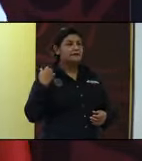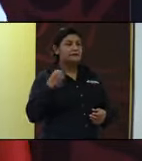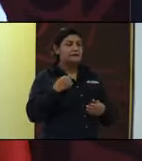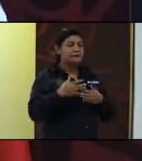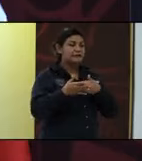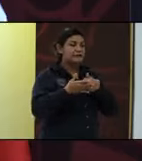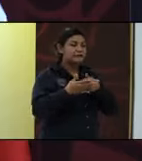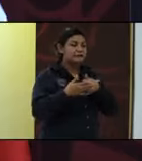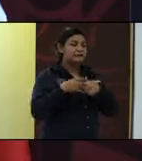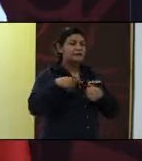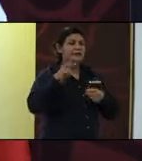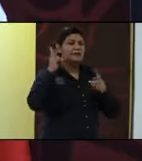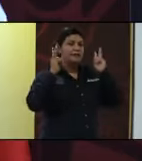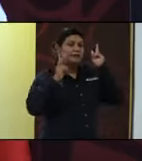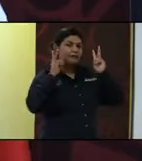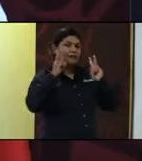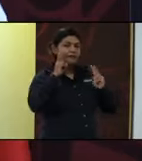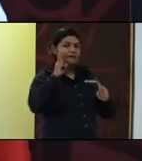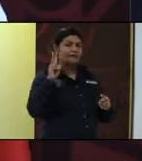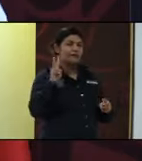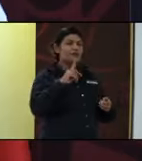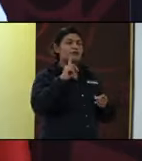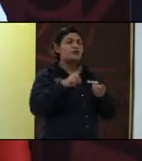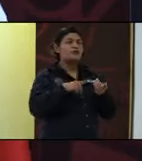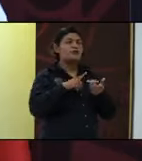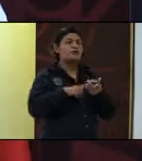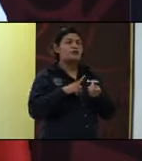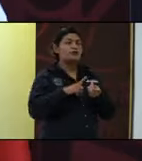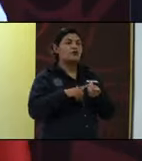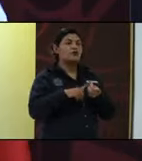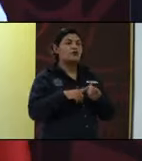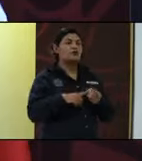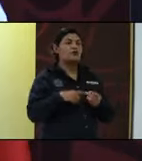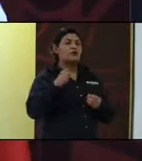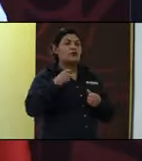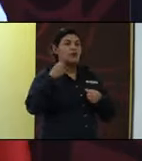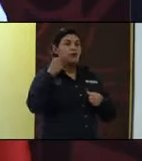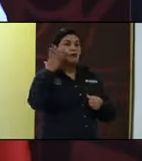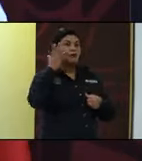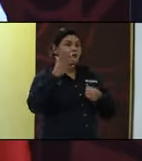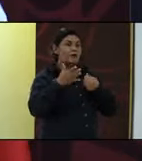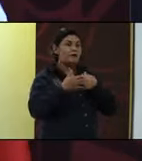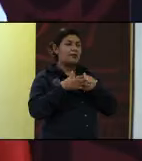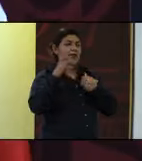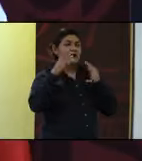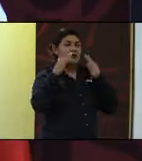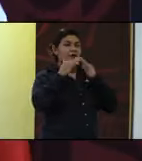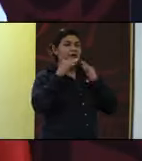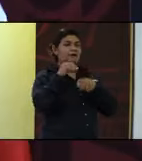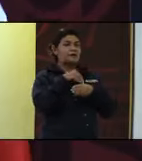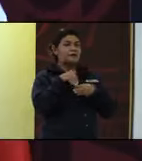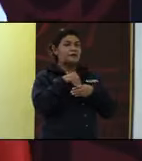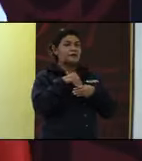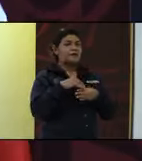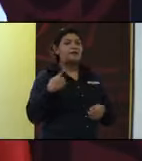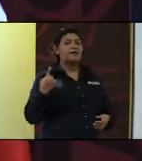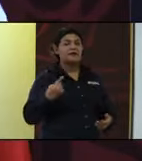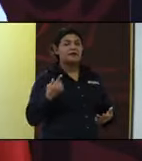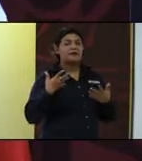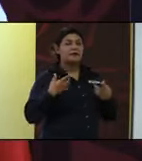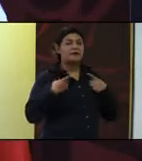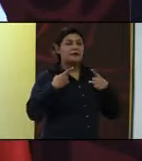estaremos visitando las instalaciones donde estará la próxima Casa Violeta, que